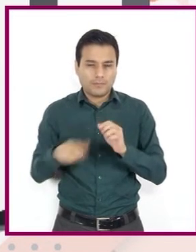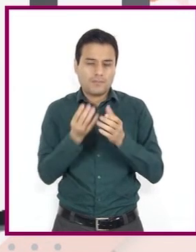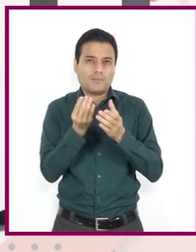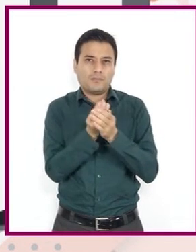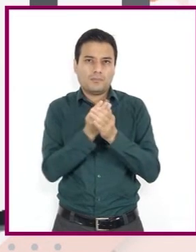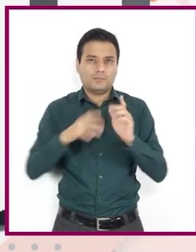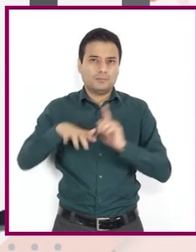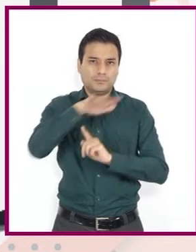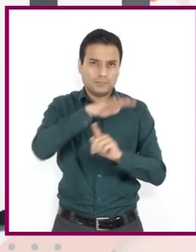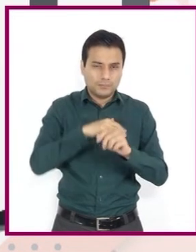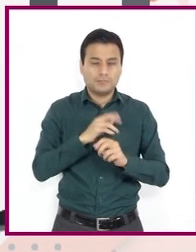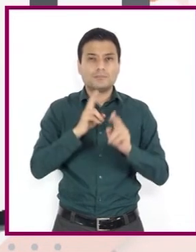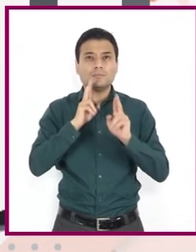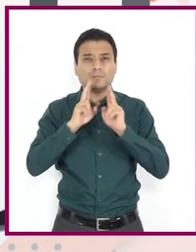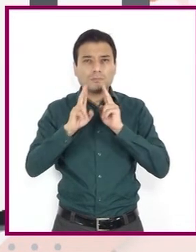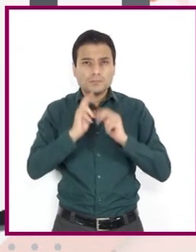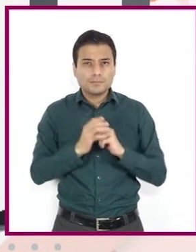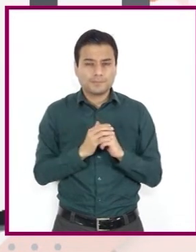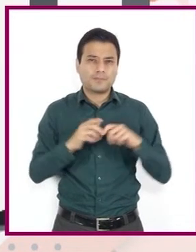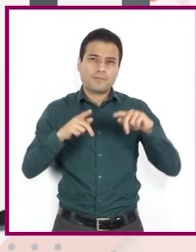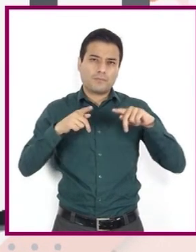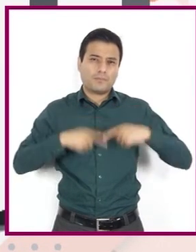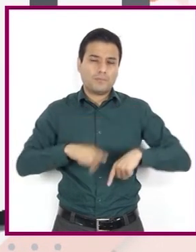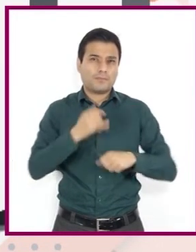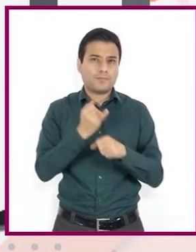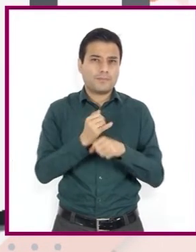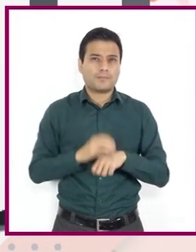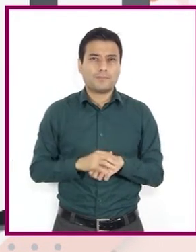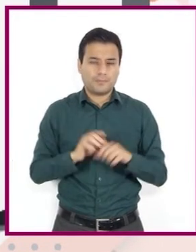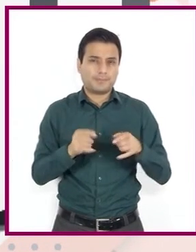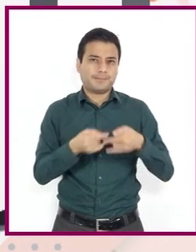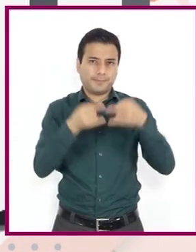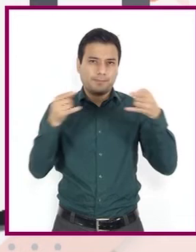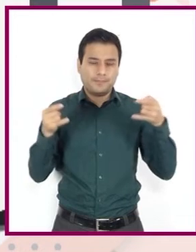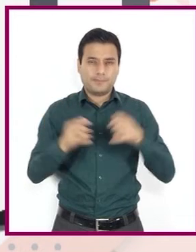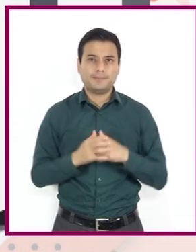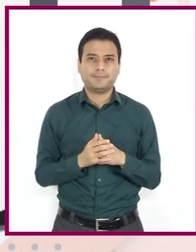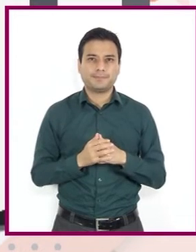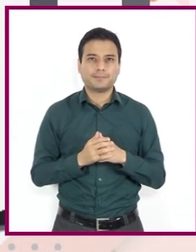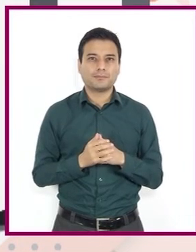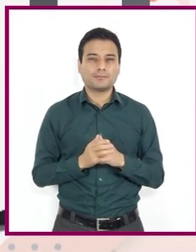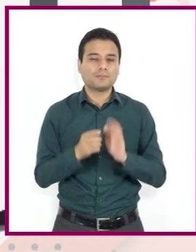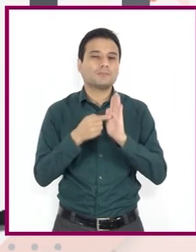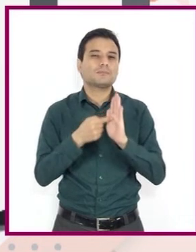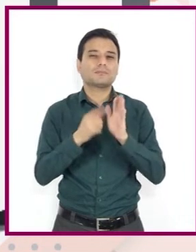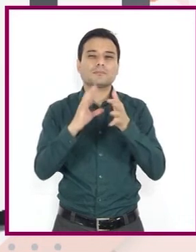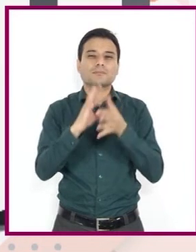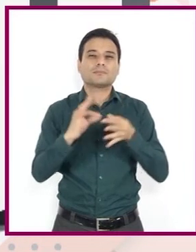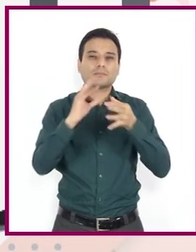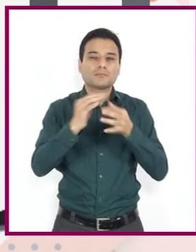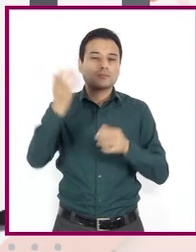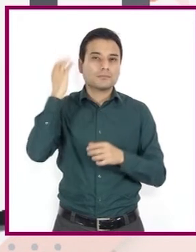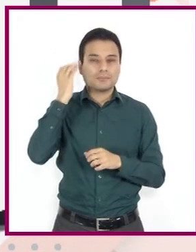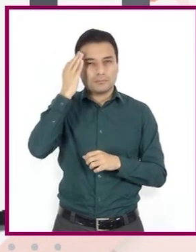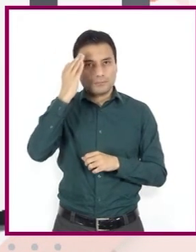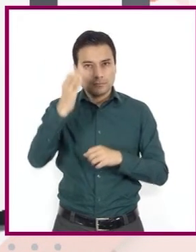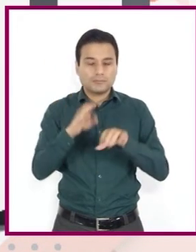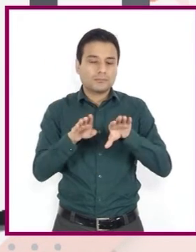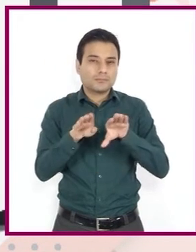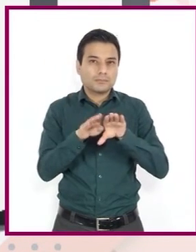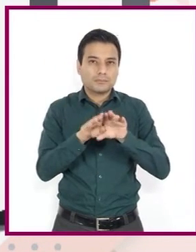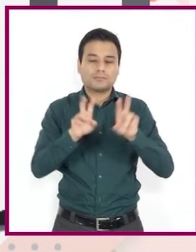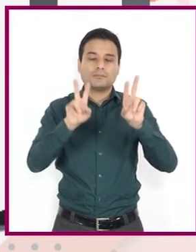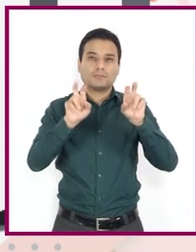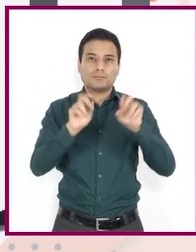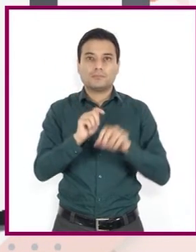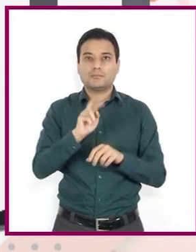ambiente, narrador, personajes, historias. Exponer acerca de su época, tema,